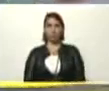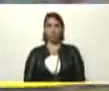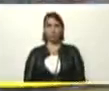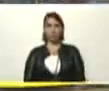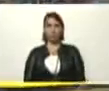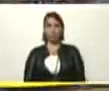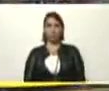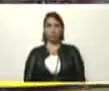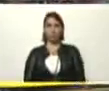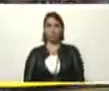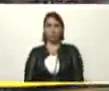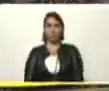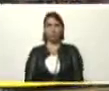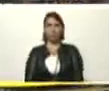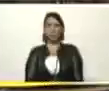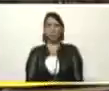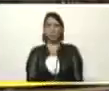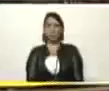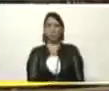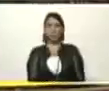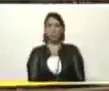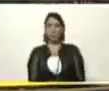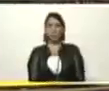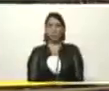Mira la vaina, ¿eh?